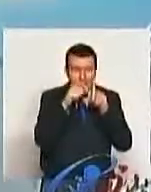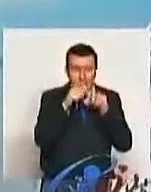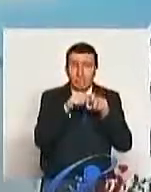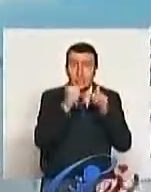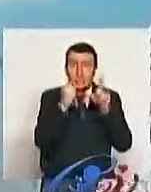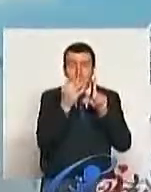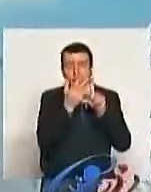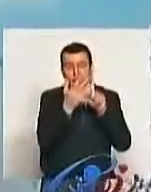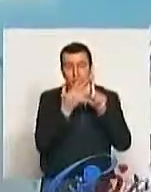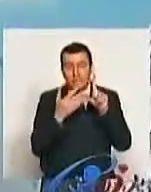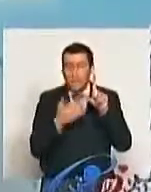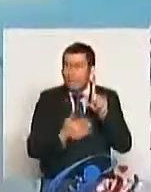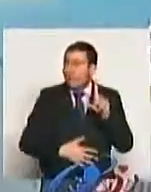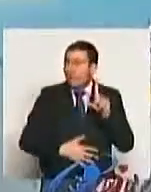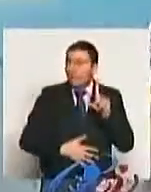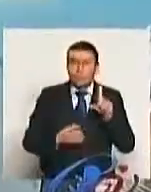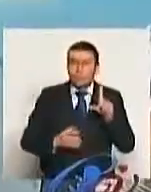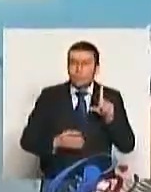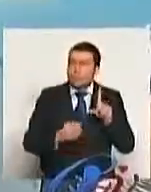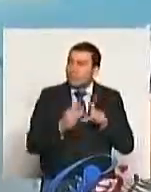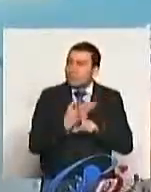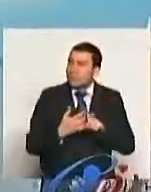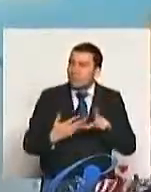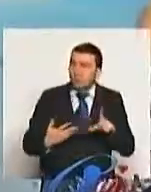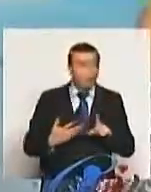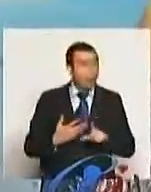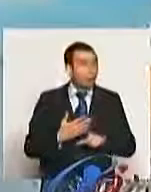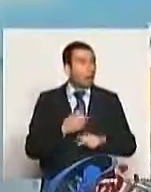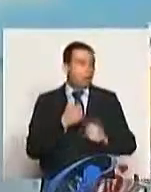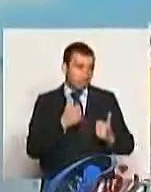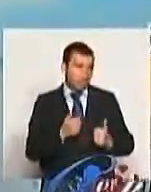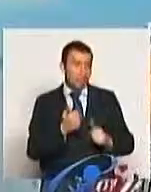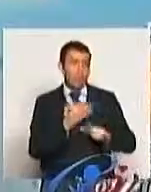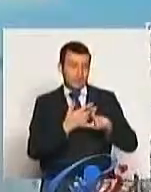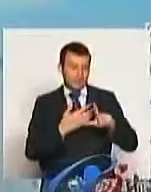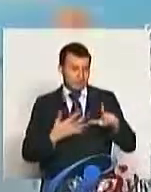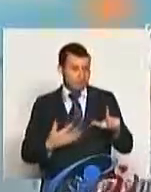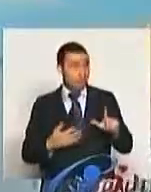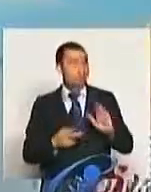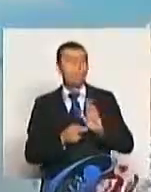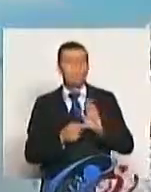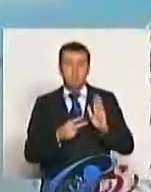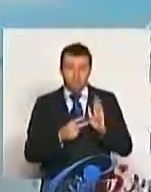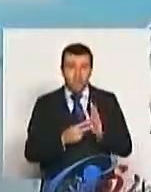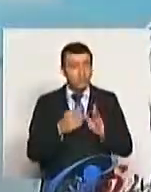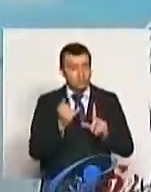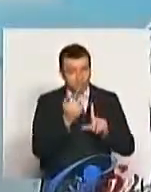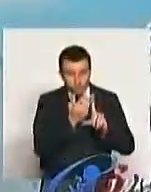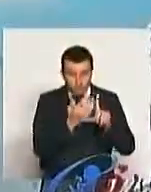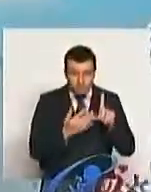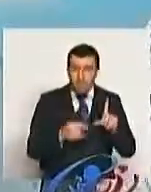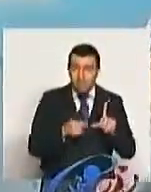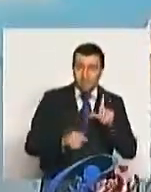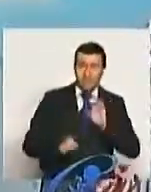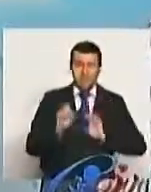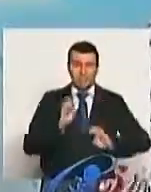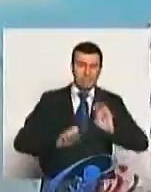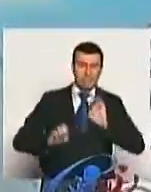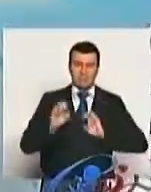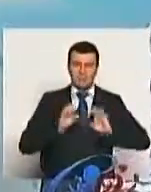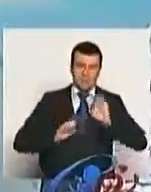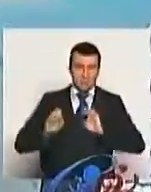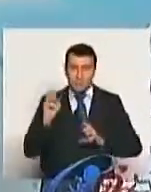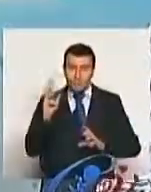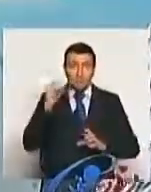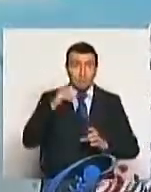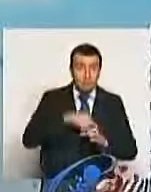sangra. Ah, doctor, ¿por qué sangré? Gracias a Dios sangró, porque ese efecto activa las defensas a nivel local y si hay virus